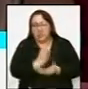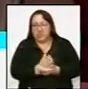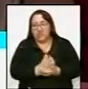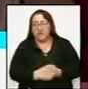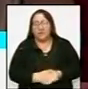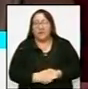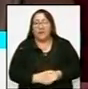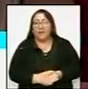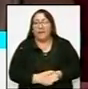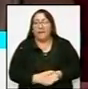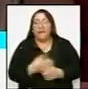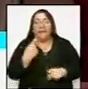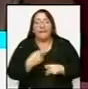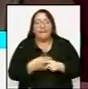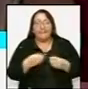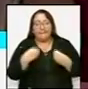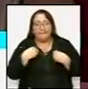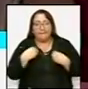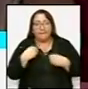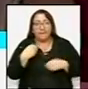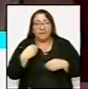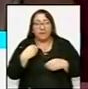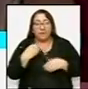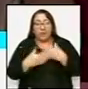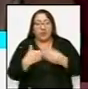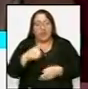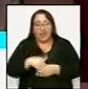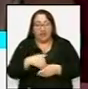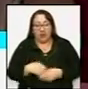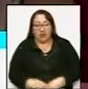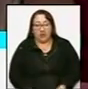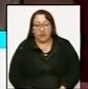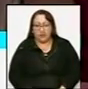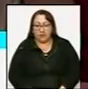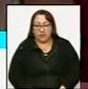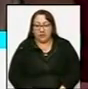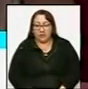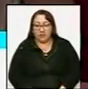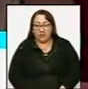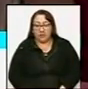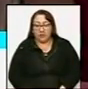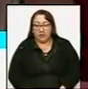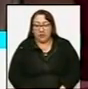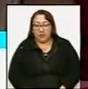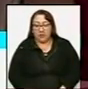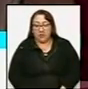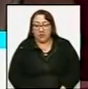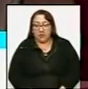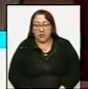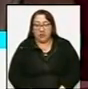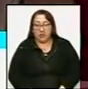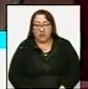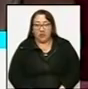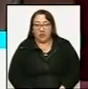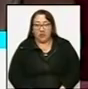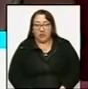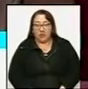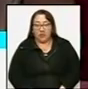sanciones impuestas por la Oficina Nacional de Procesos Electorales. Hecho el análisis, se ha